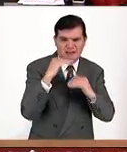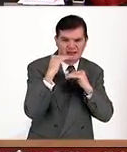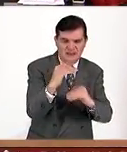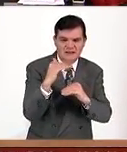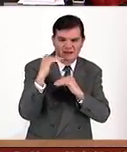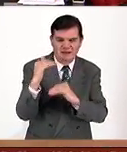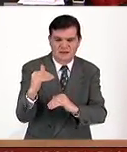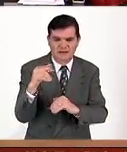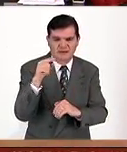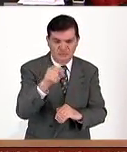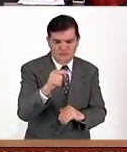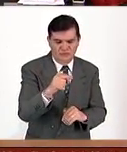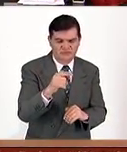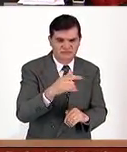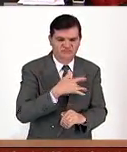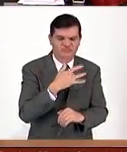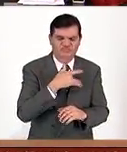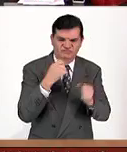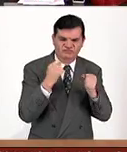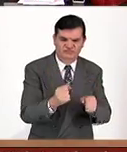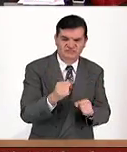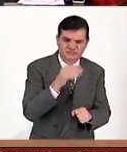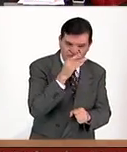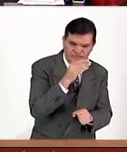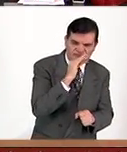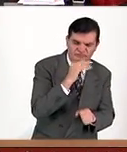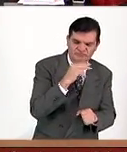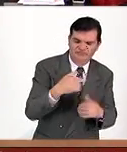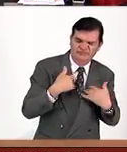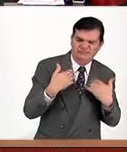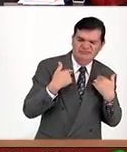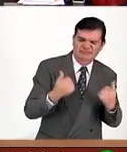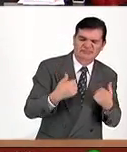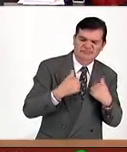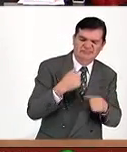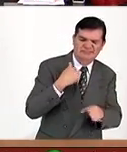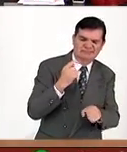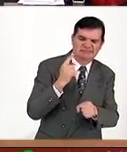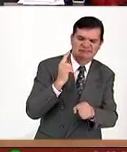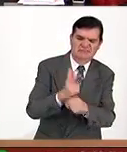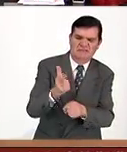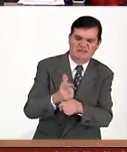y eres predecible. Como mamá o como papá, debemos darle